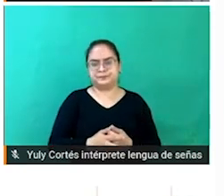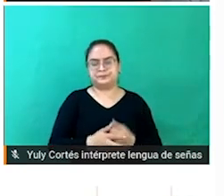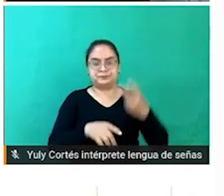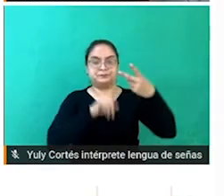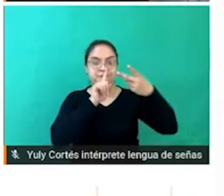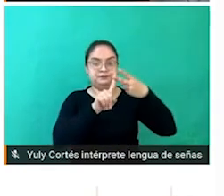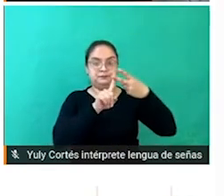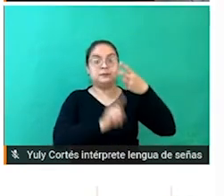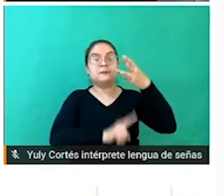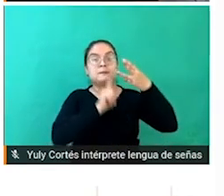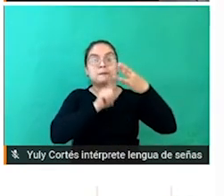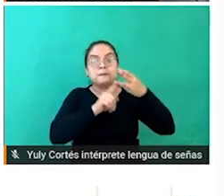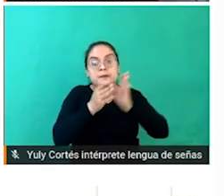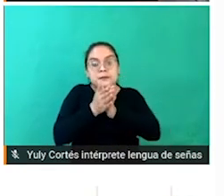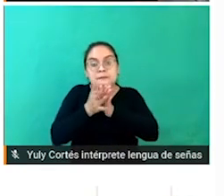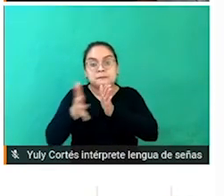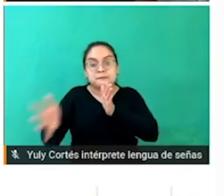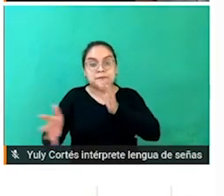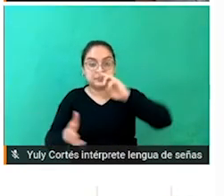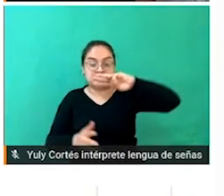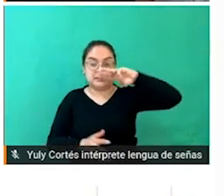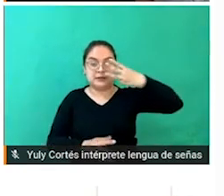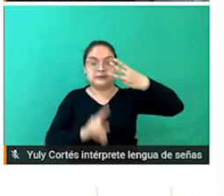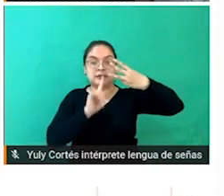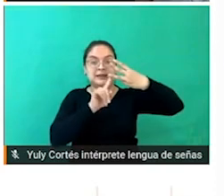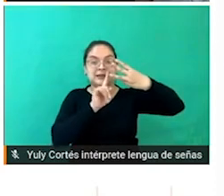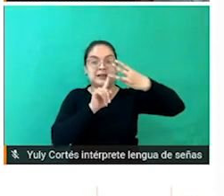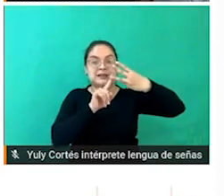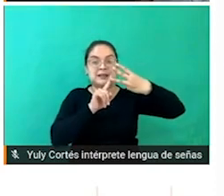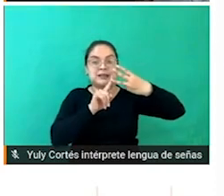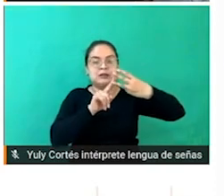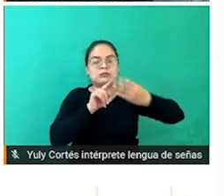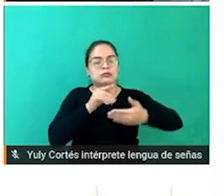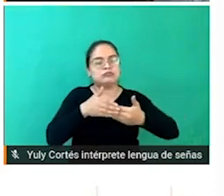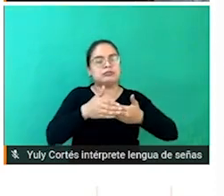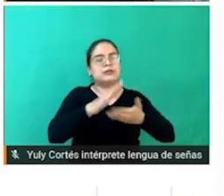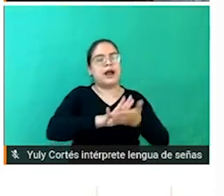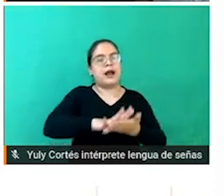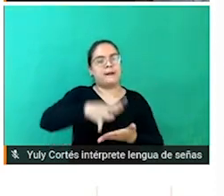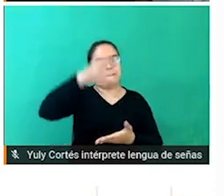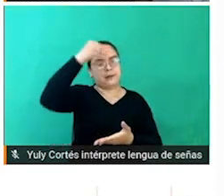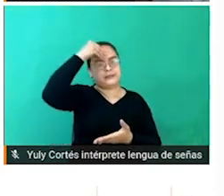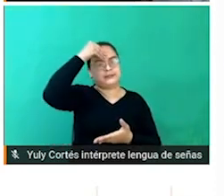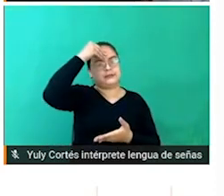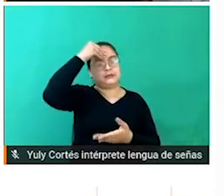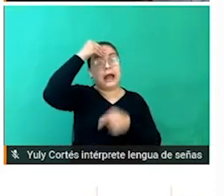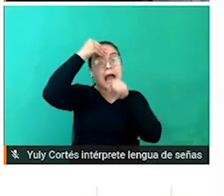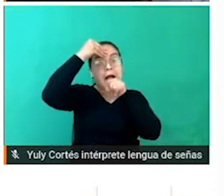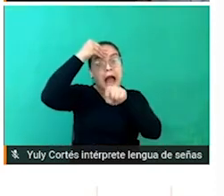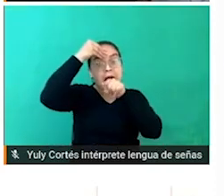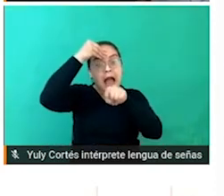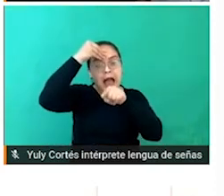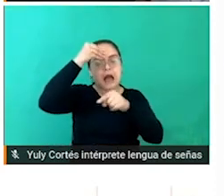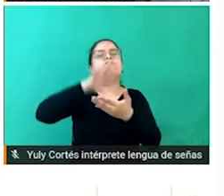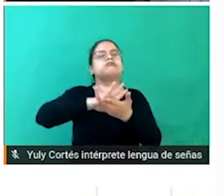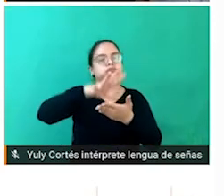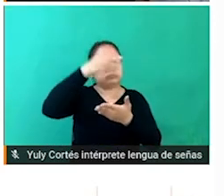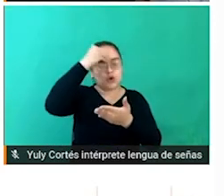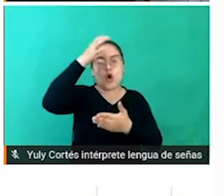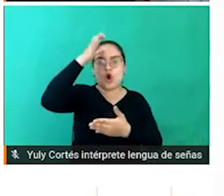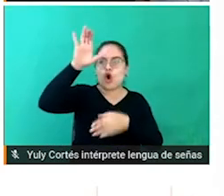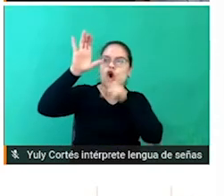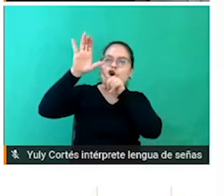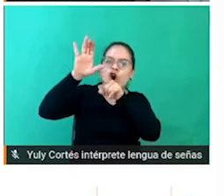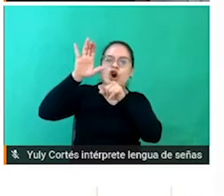Seguimos a la tercera fase, que es la fase de aprendizaje. Ahí es donde ya estamos hablando de conceptos como